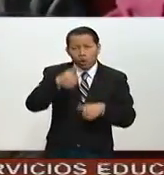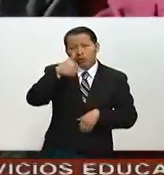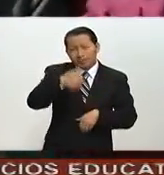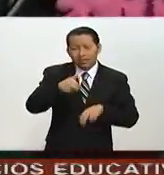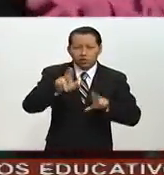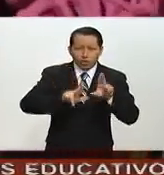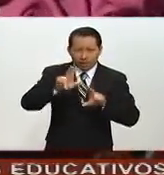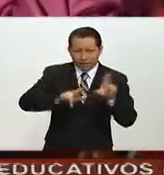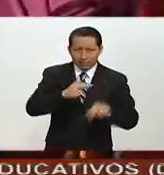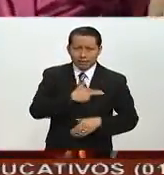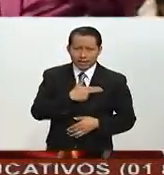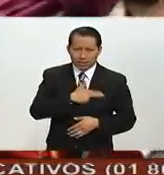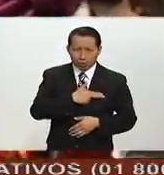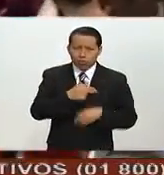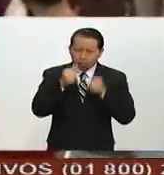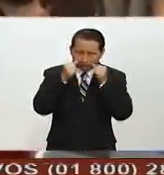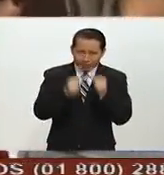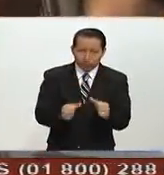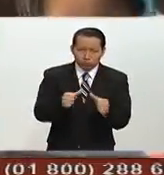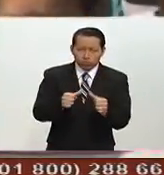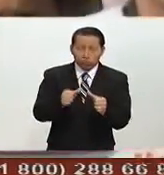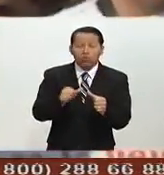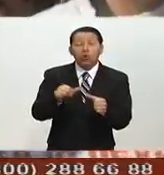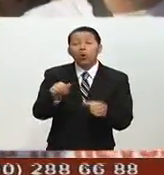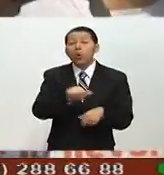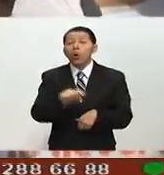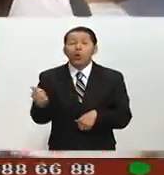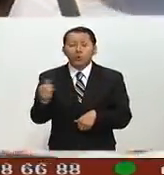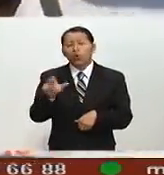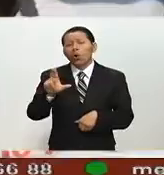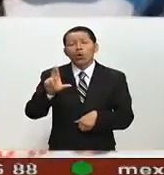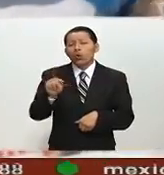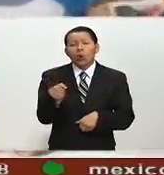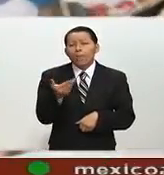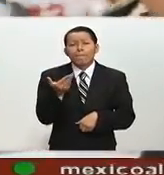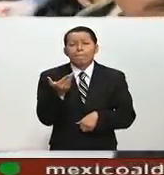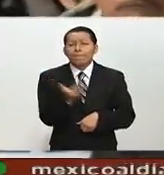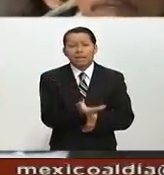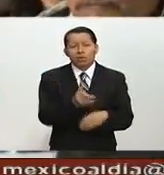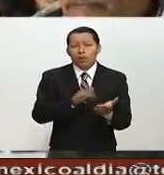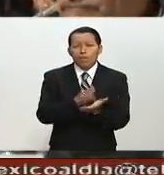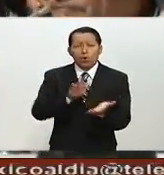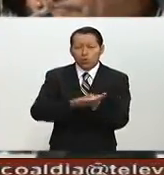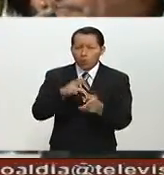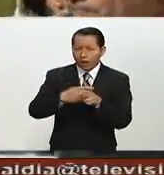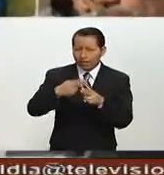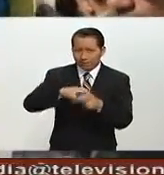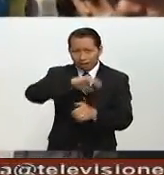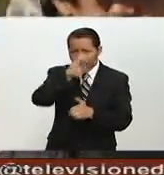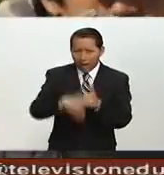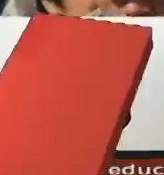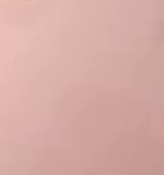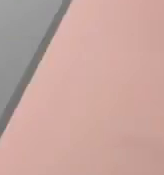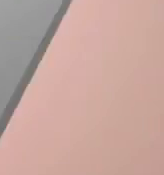que resultaron heridos. El resto decidió no solicitar el apoyo hasta que concluyan las